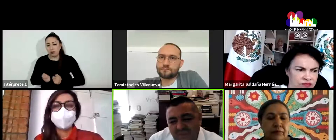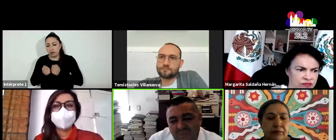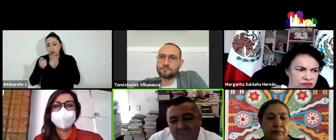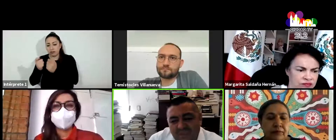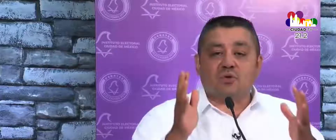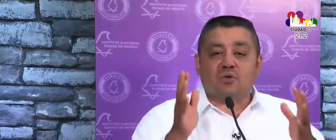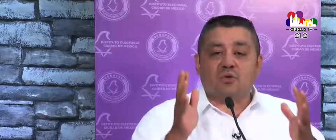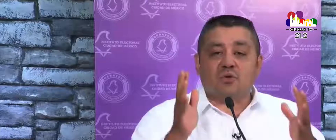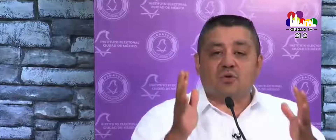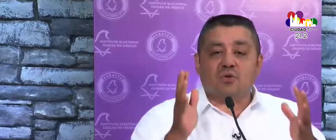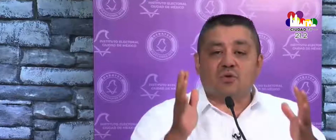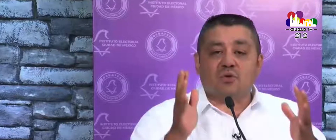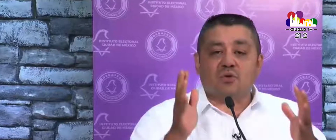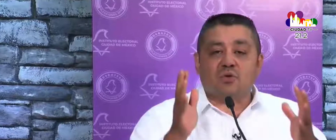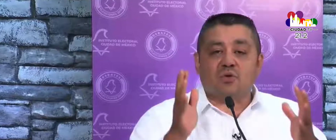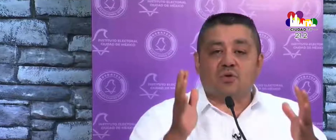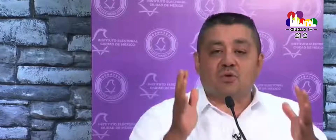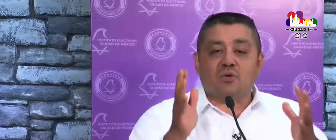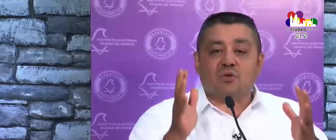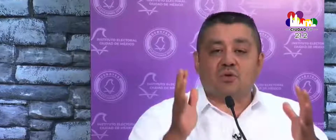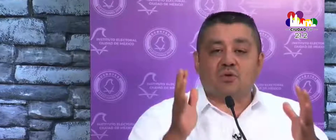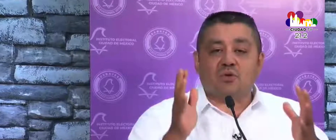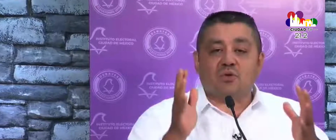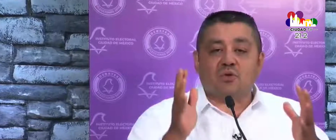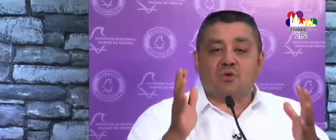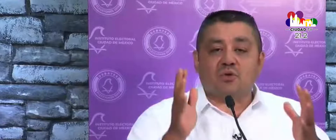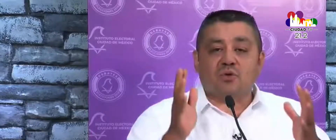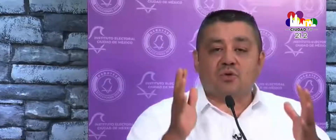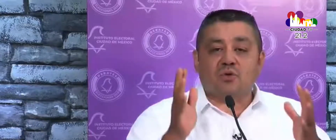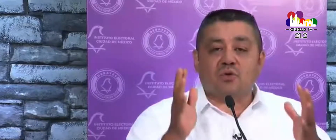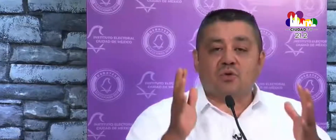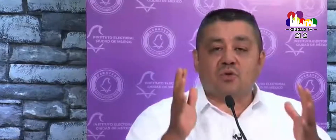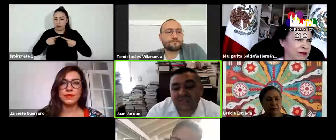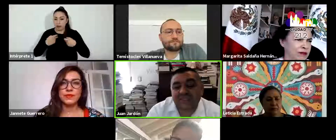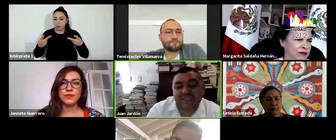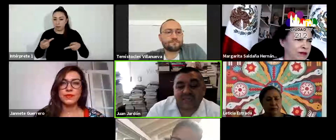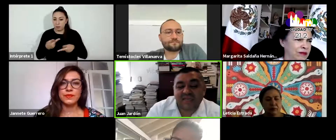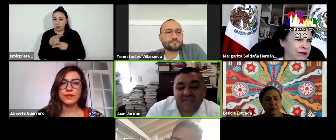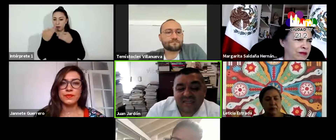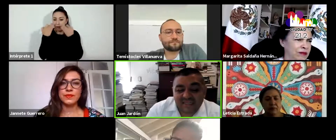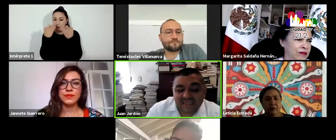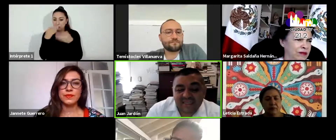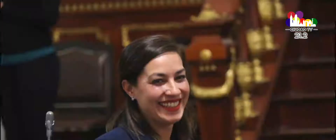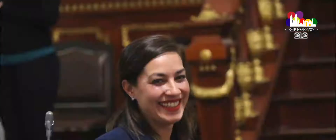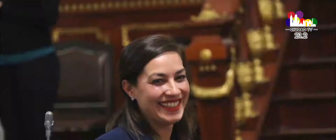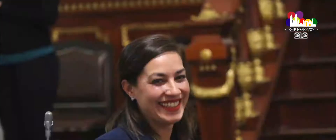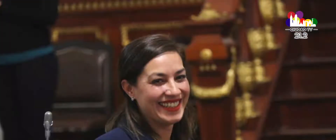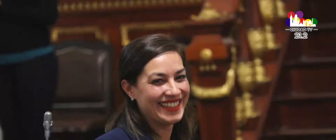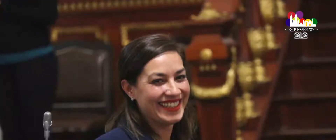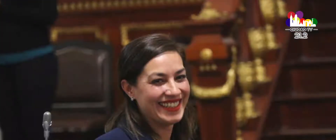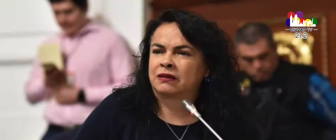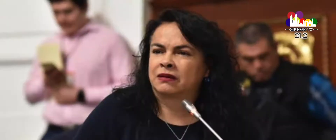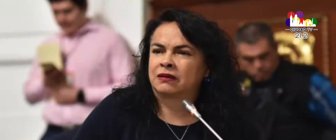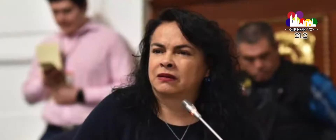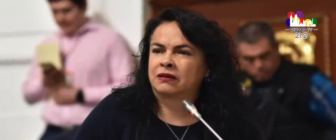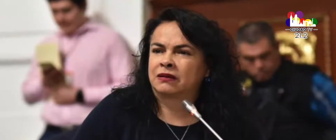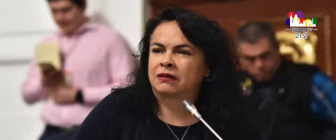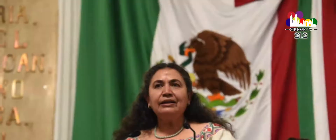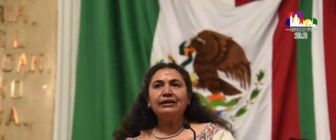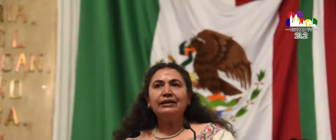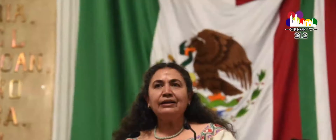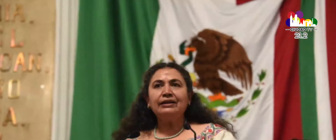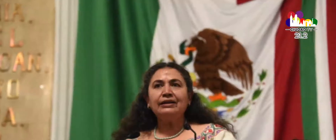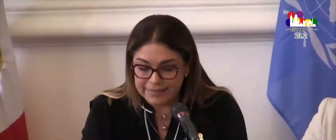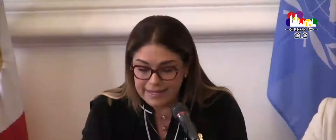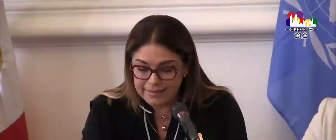Capitalino entrevistó esta mañana a Juan Luis Jardón, quien argumentó su interés por la reelección del cargo. Las diputadas Janet Guerrero, Margarita Saldaña,